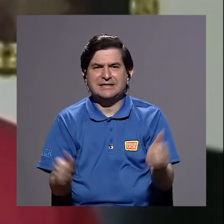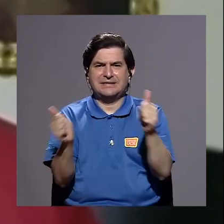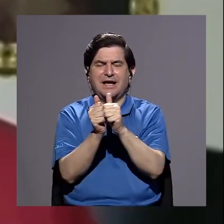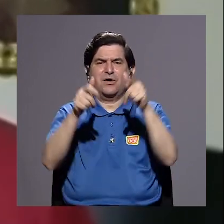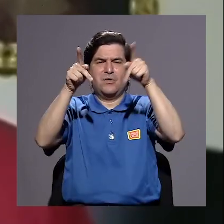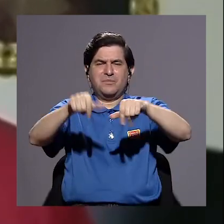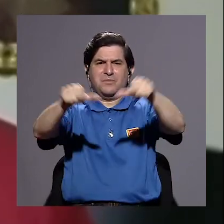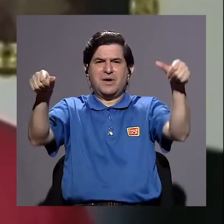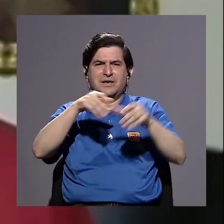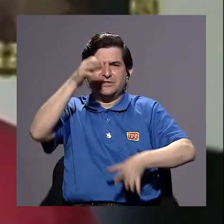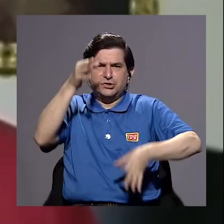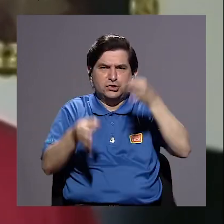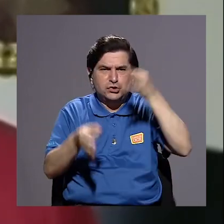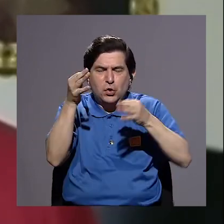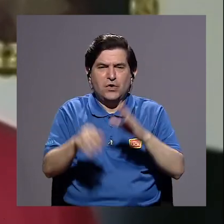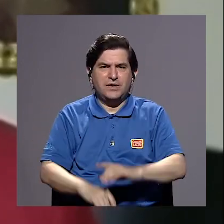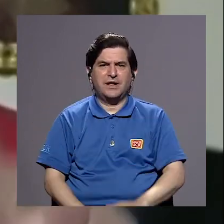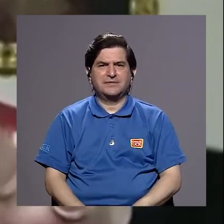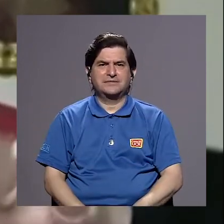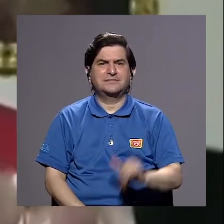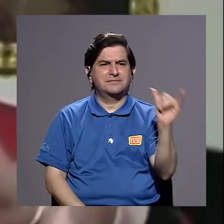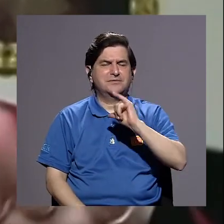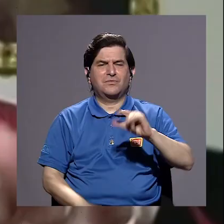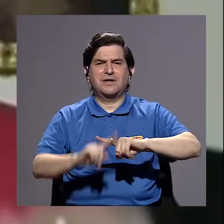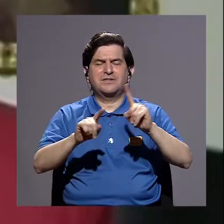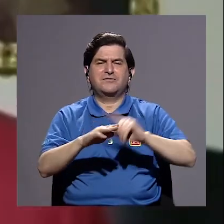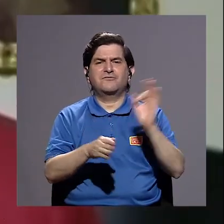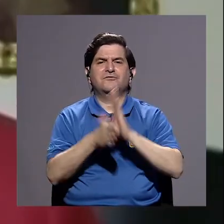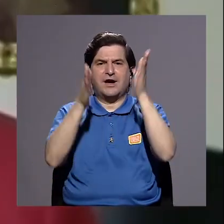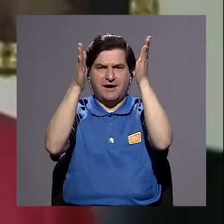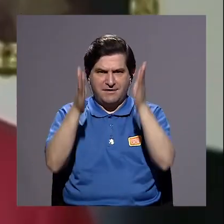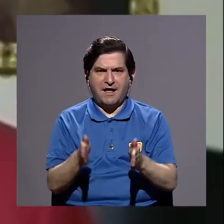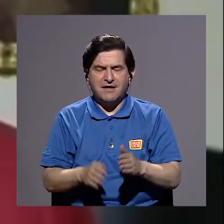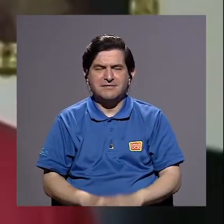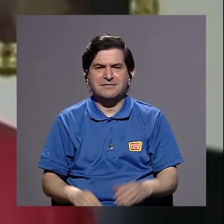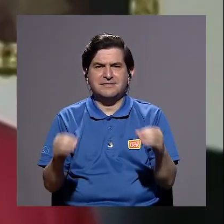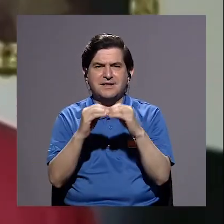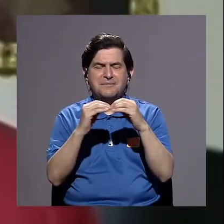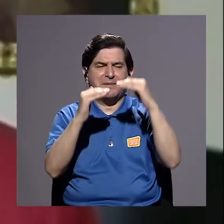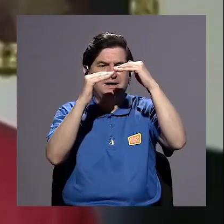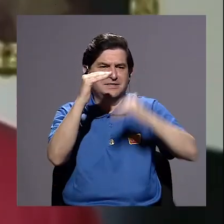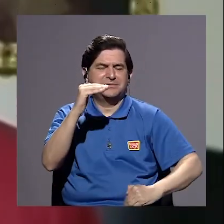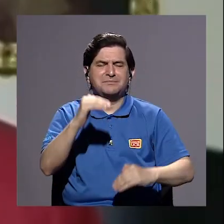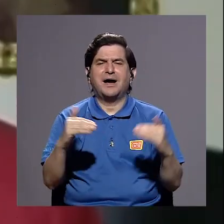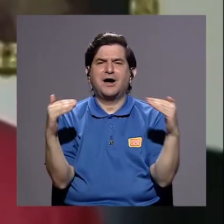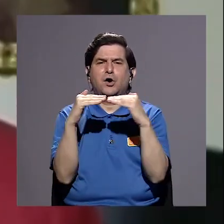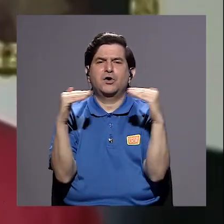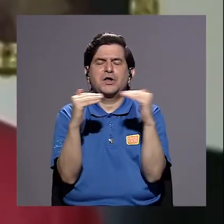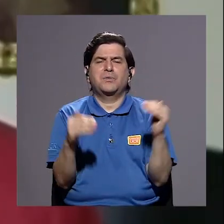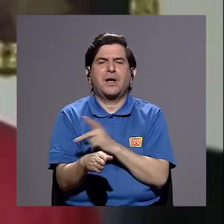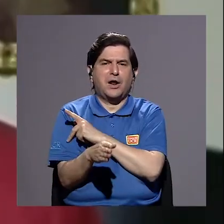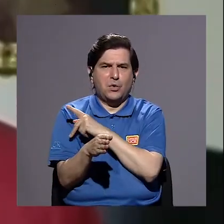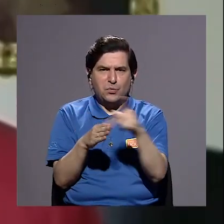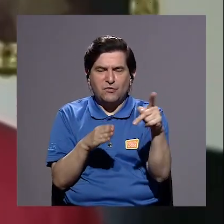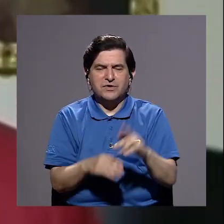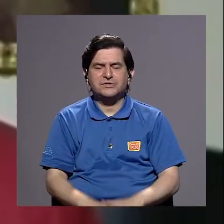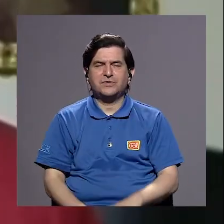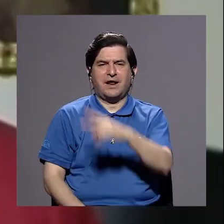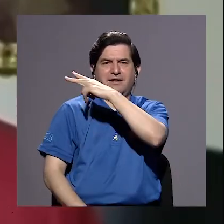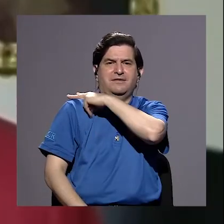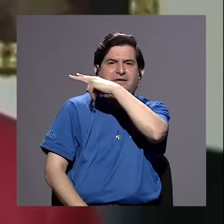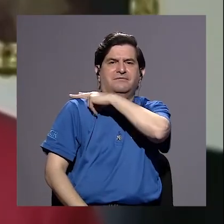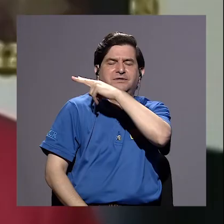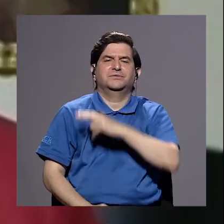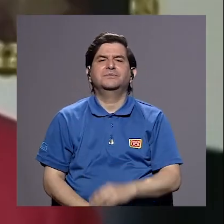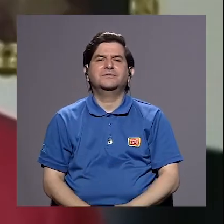el personal judicial y con los funcionarios de más bajo rango profesional y